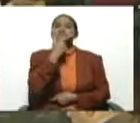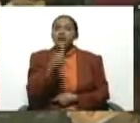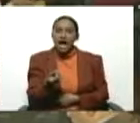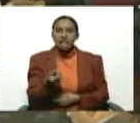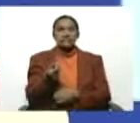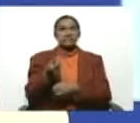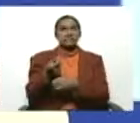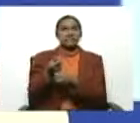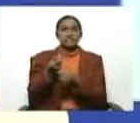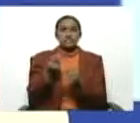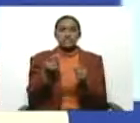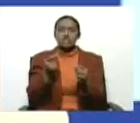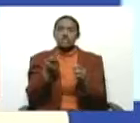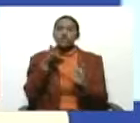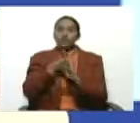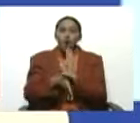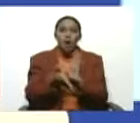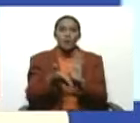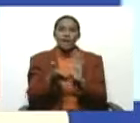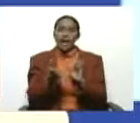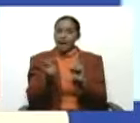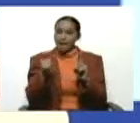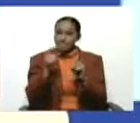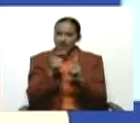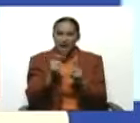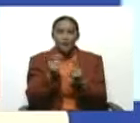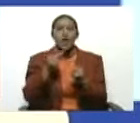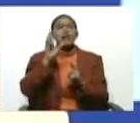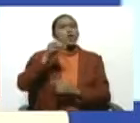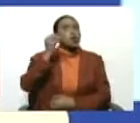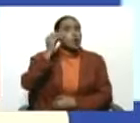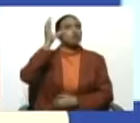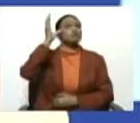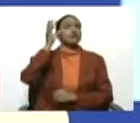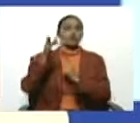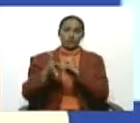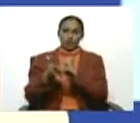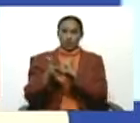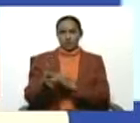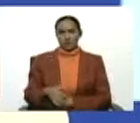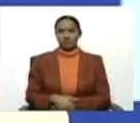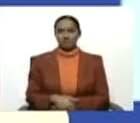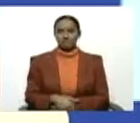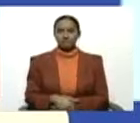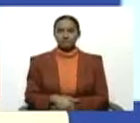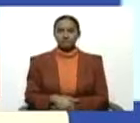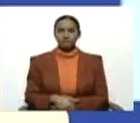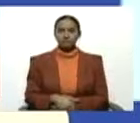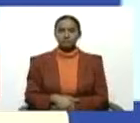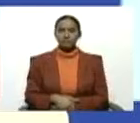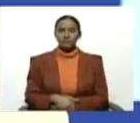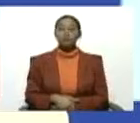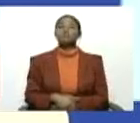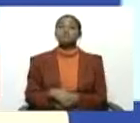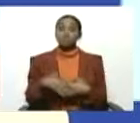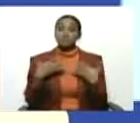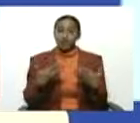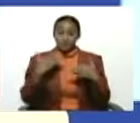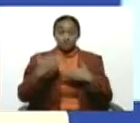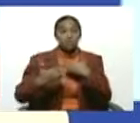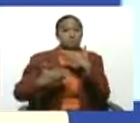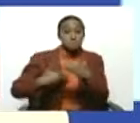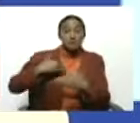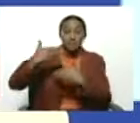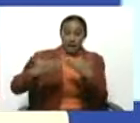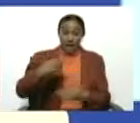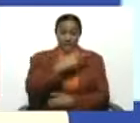clave a su favor como el aspecto de conocimiento y tecnología que estar a su alcance y luego con respecto a